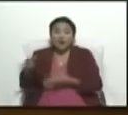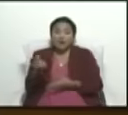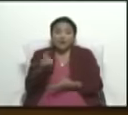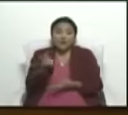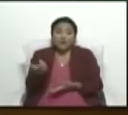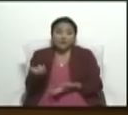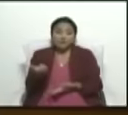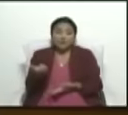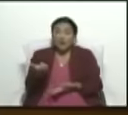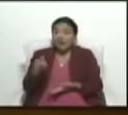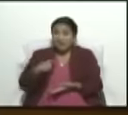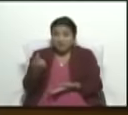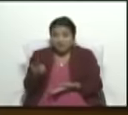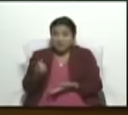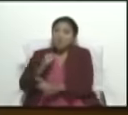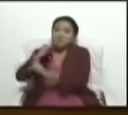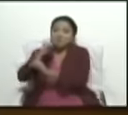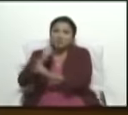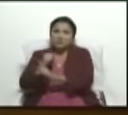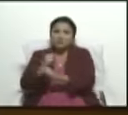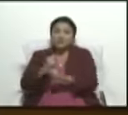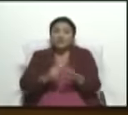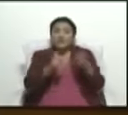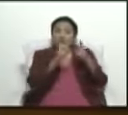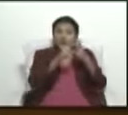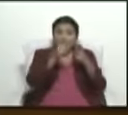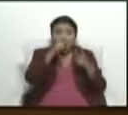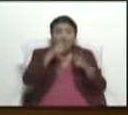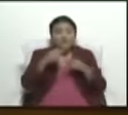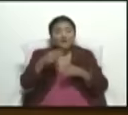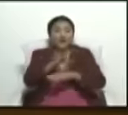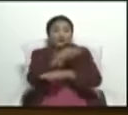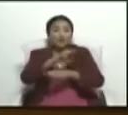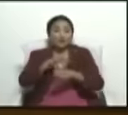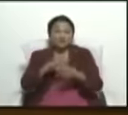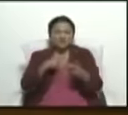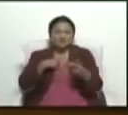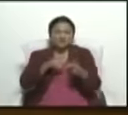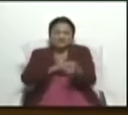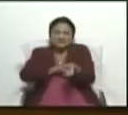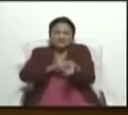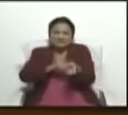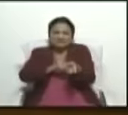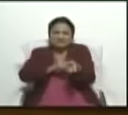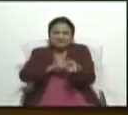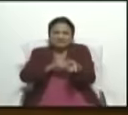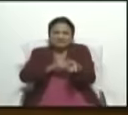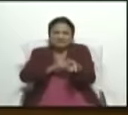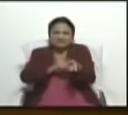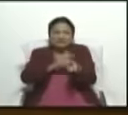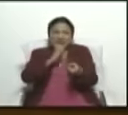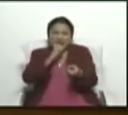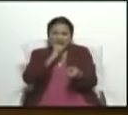dinero. Y a Cancerbero por envidia, porque le tenía rabia, porque lo trataba, según ella,